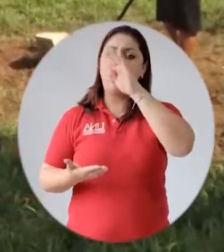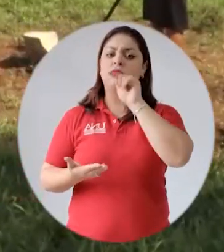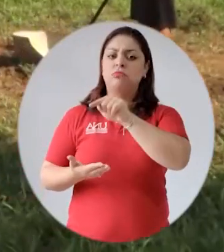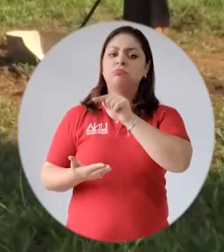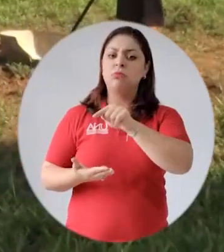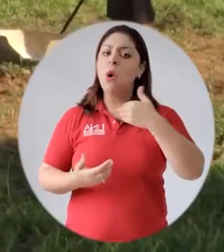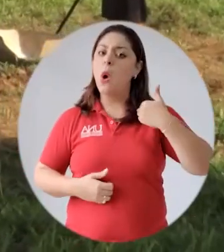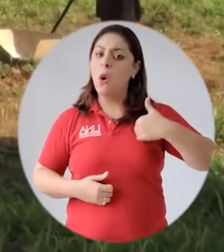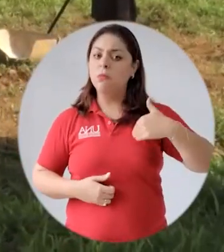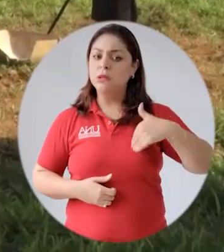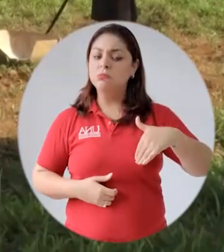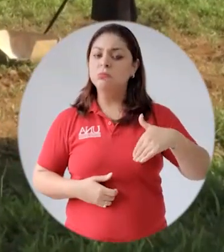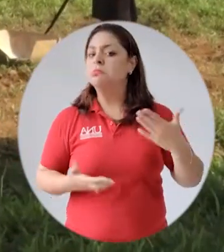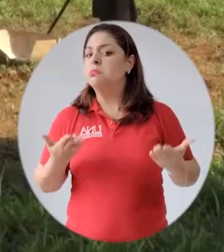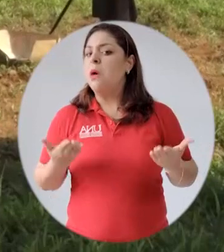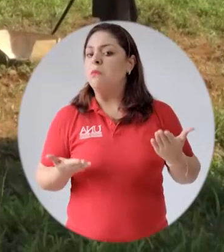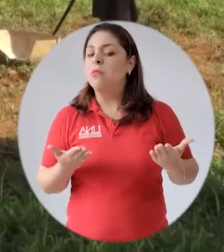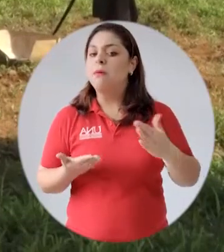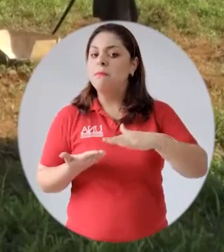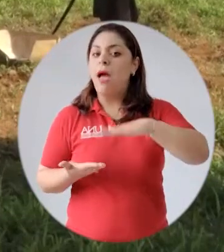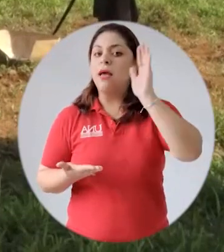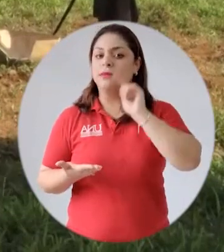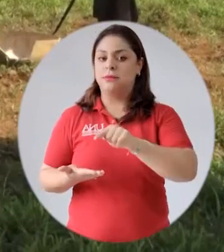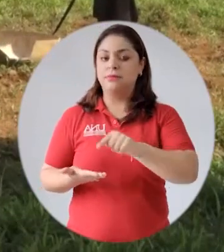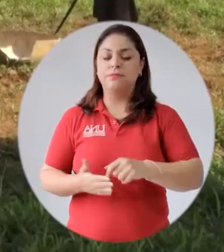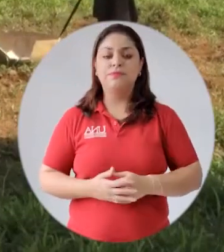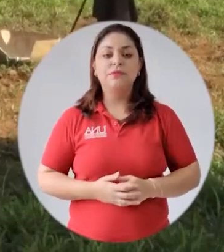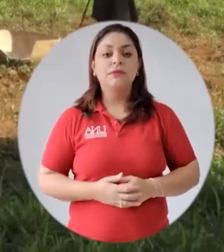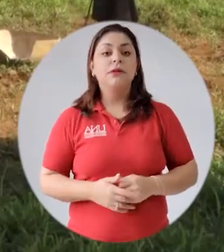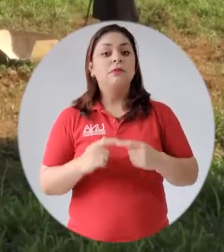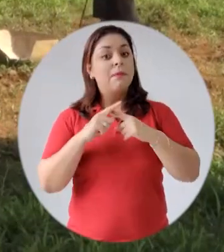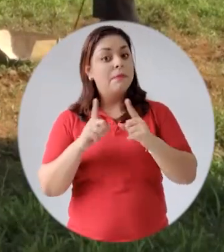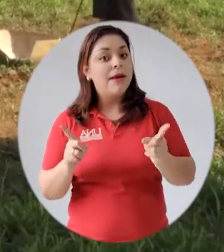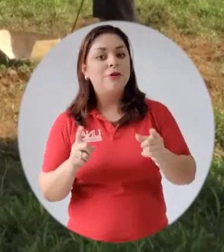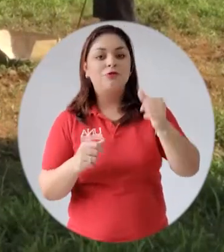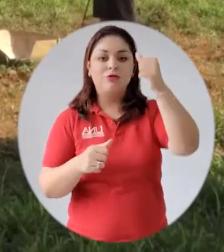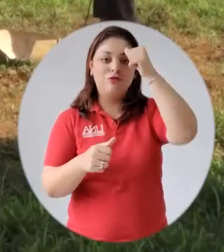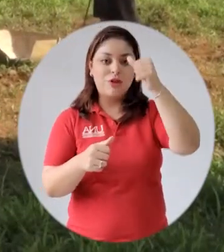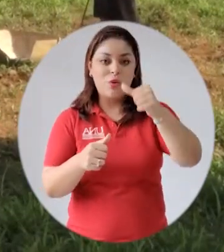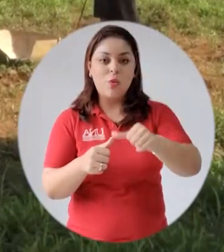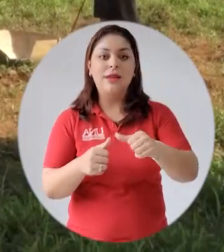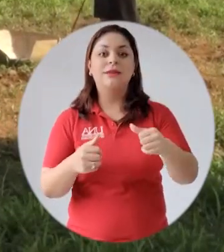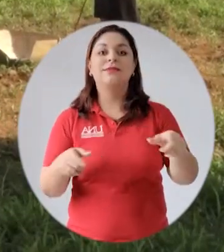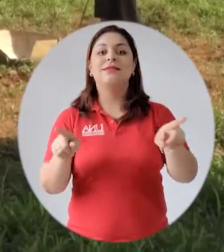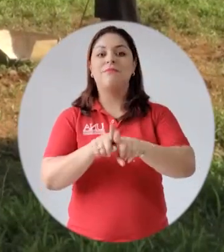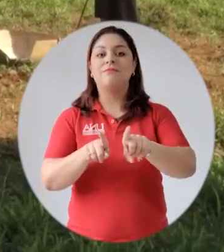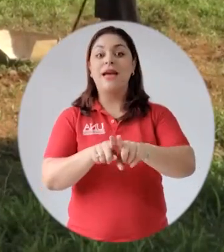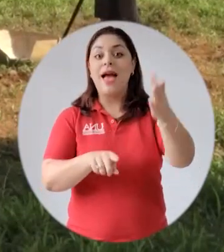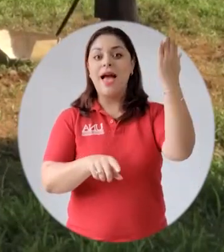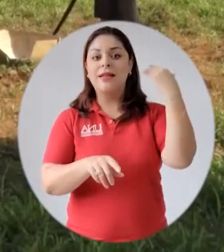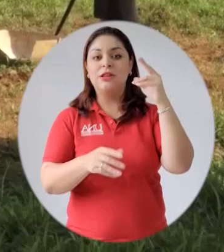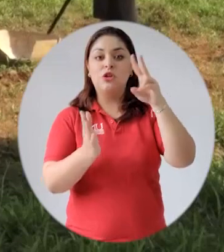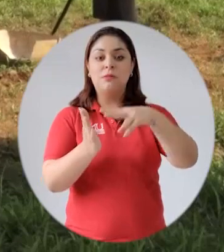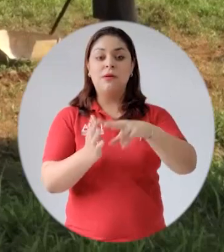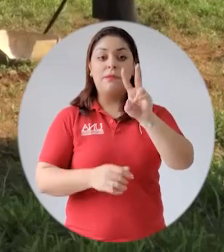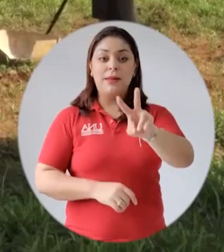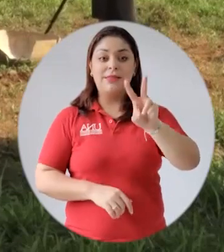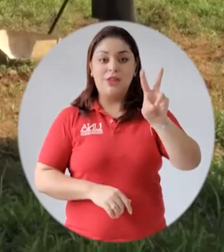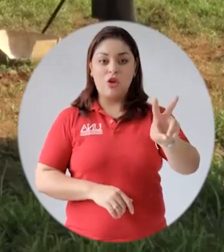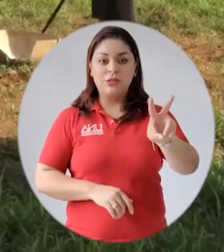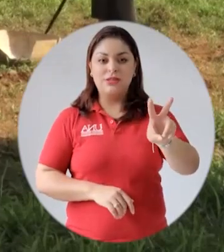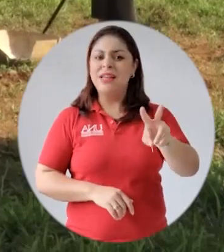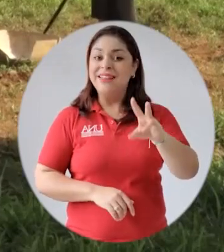lo mencionó Freddy, de las diferentes mediciones, cuando se dice preparar alimentos y bebidas o limpieza de la casa, es el doble